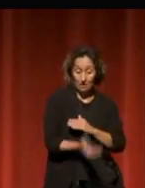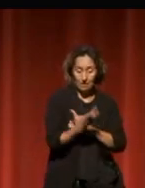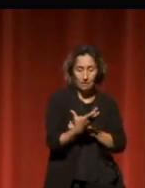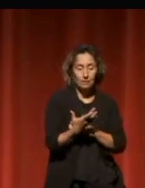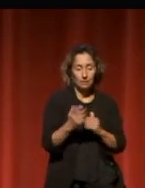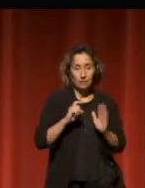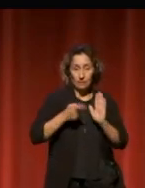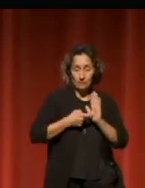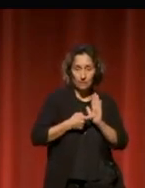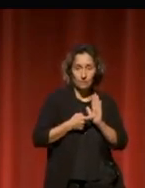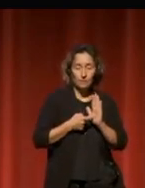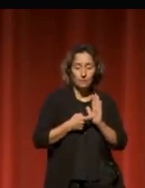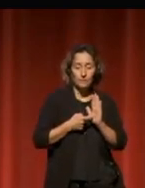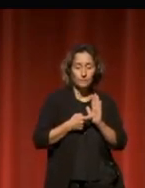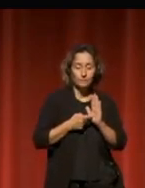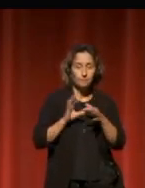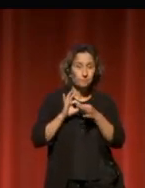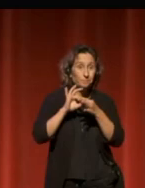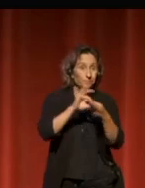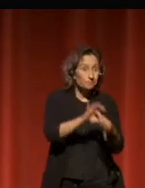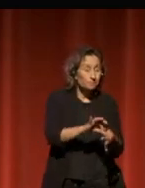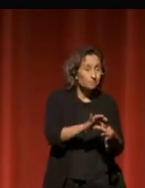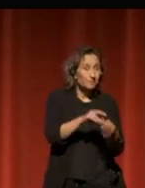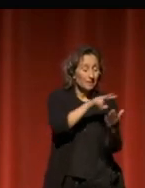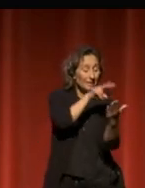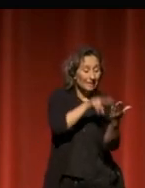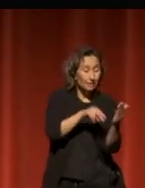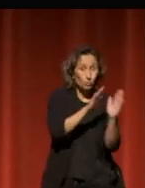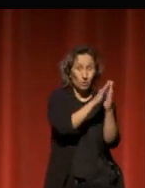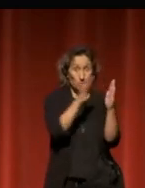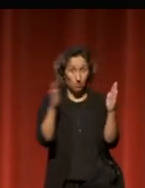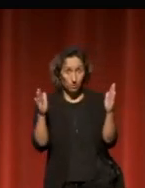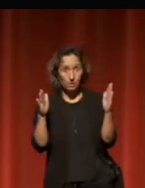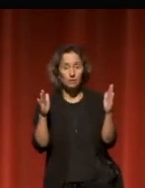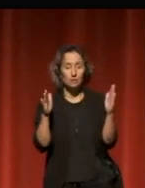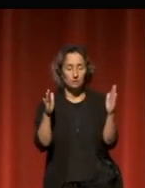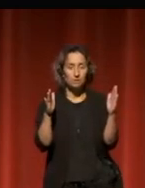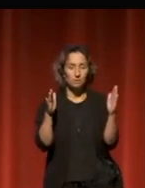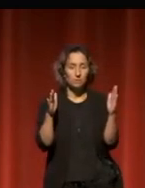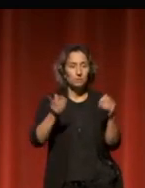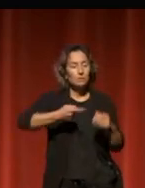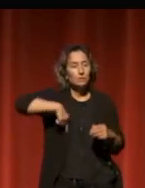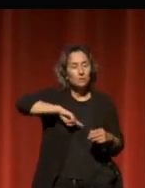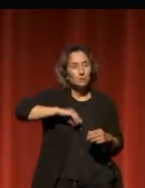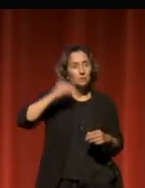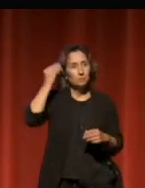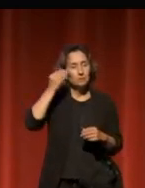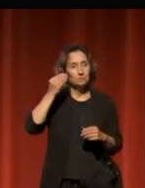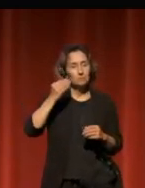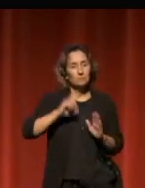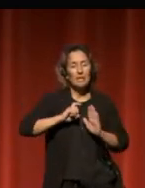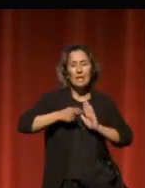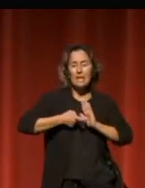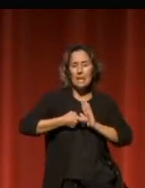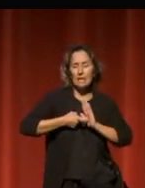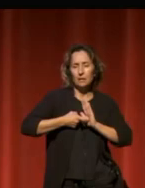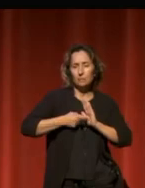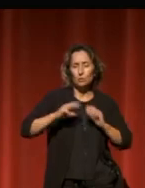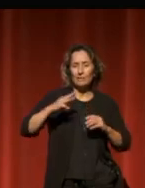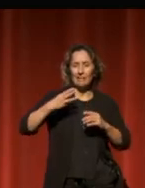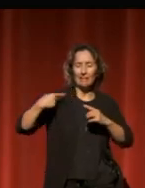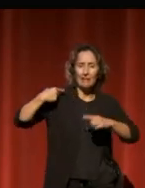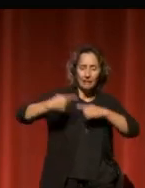relativa a lectura y bibliotecas, y que nosotros consideramos una ley de tercera